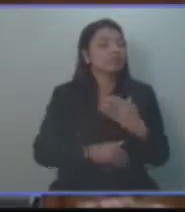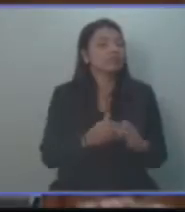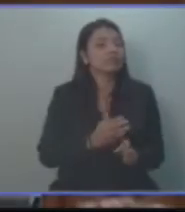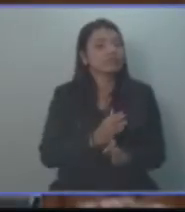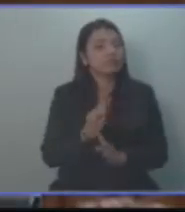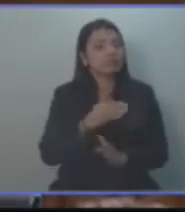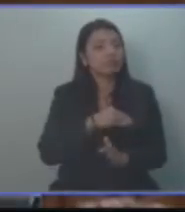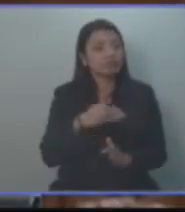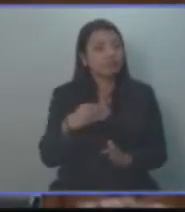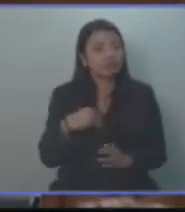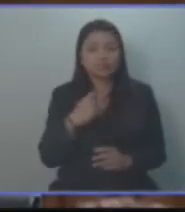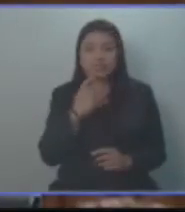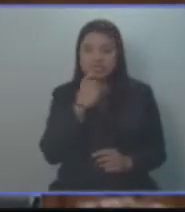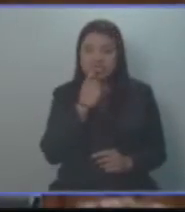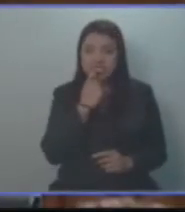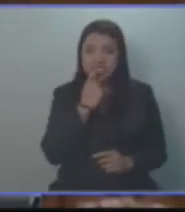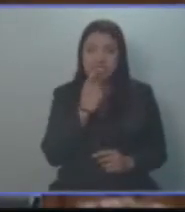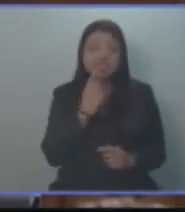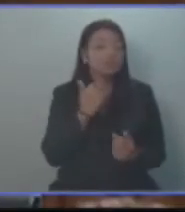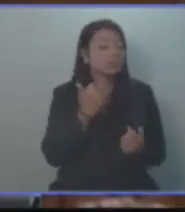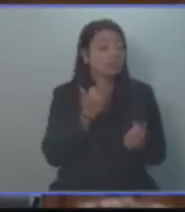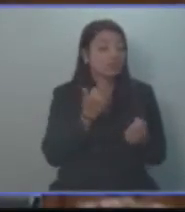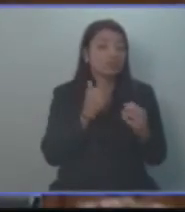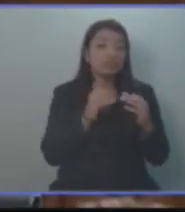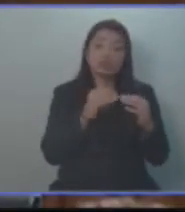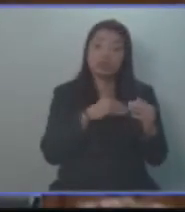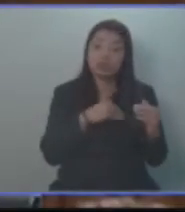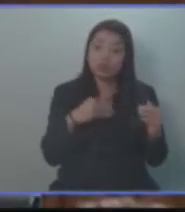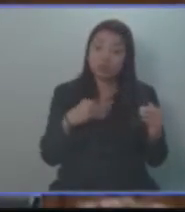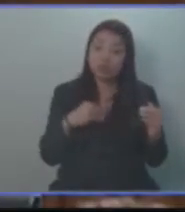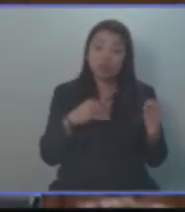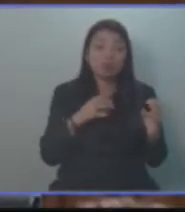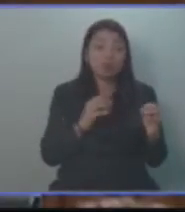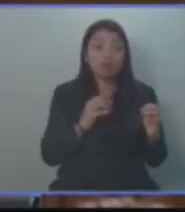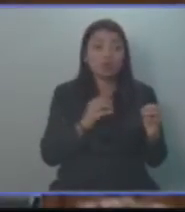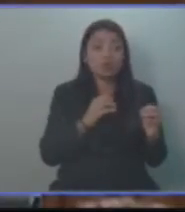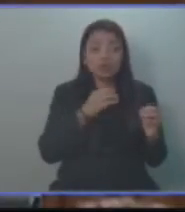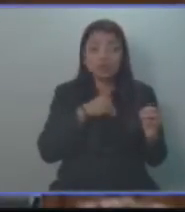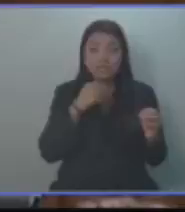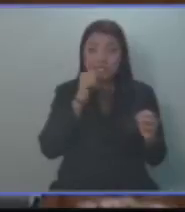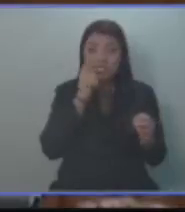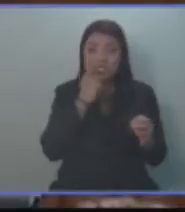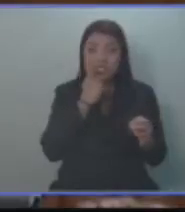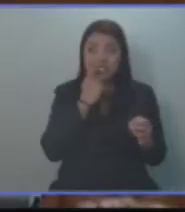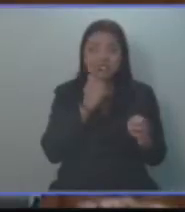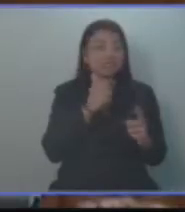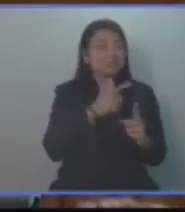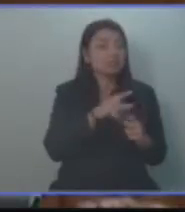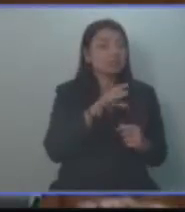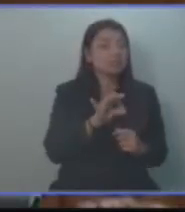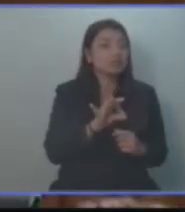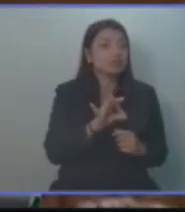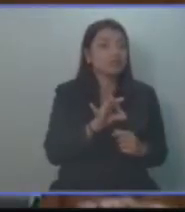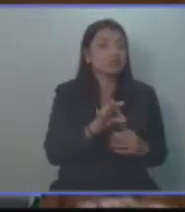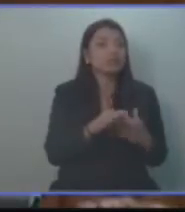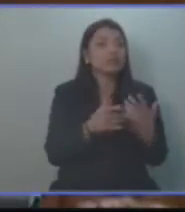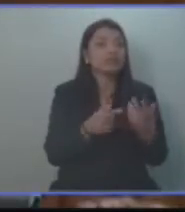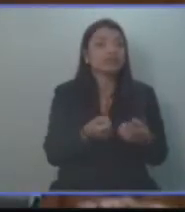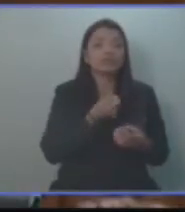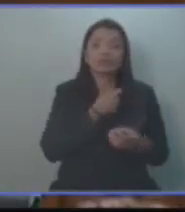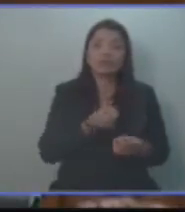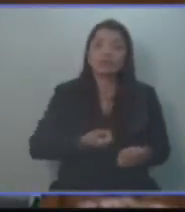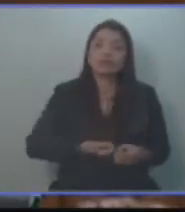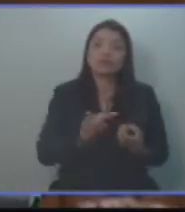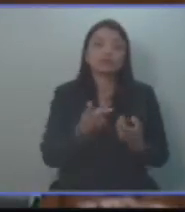de medicina y odontología y médicos u odontólogos residentes. F, emitir informes sobre